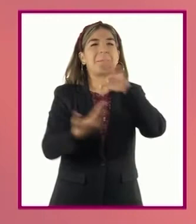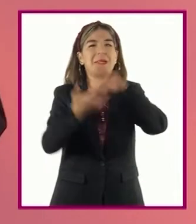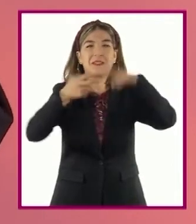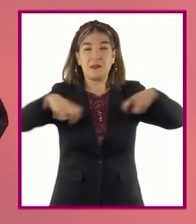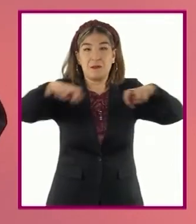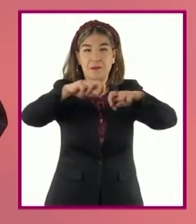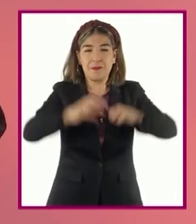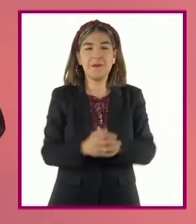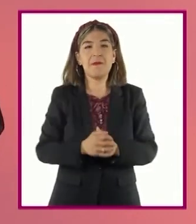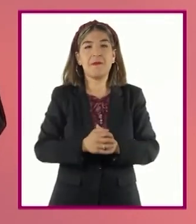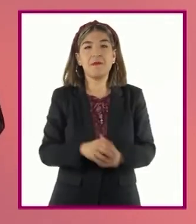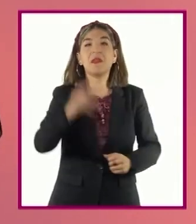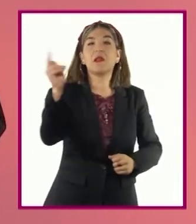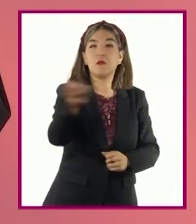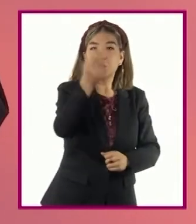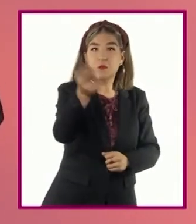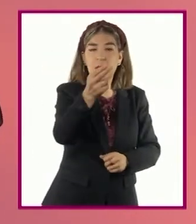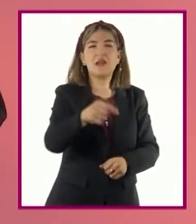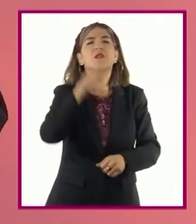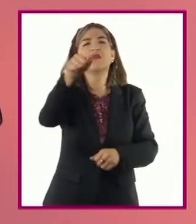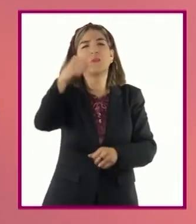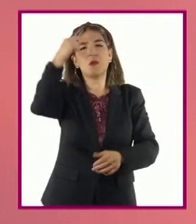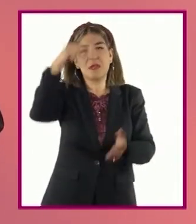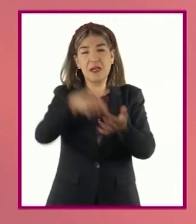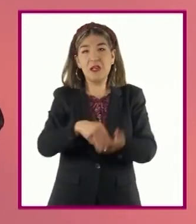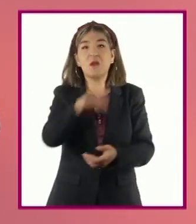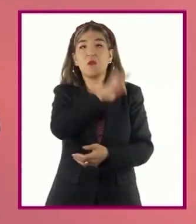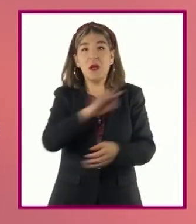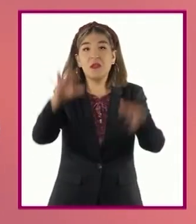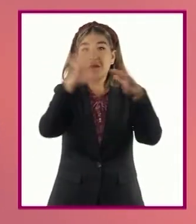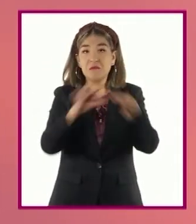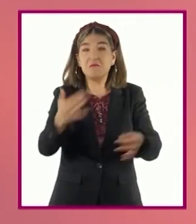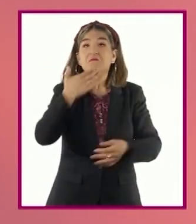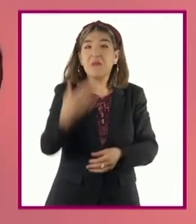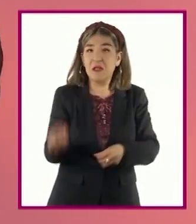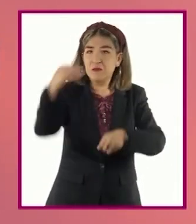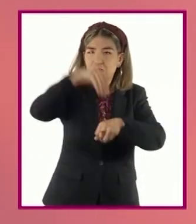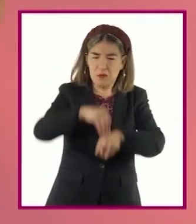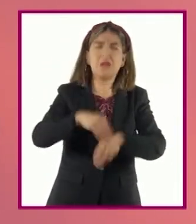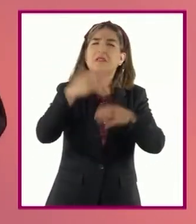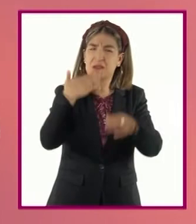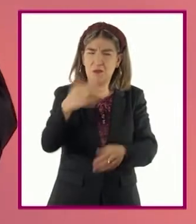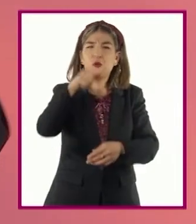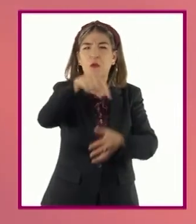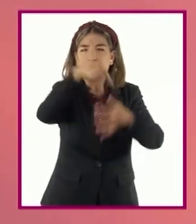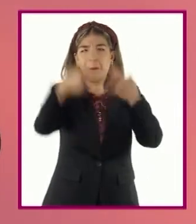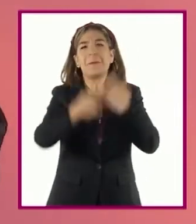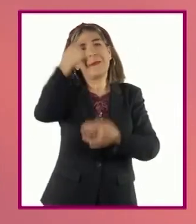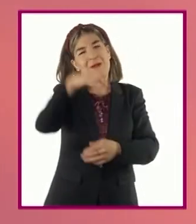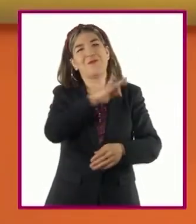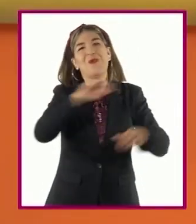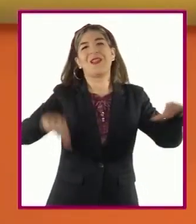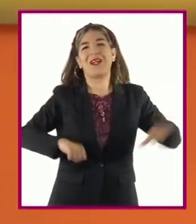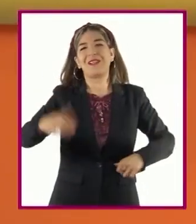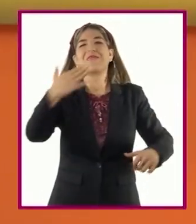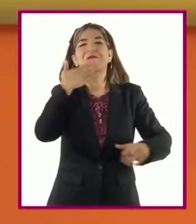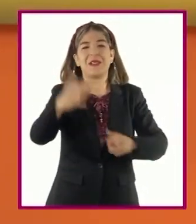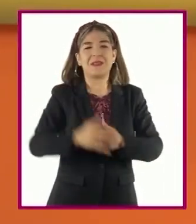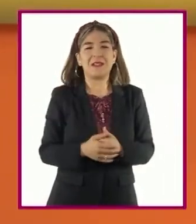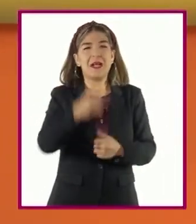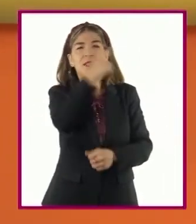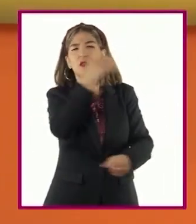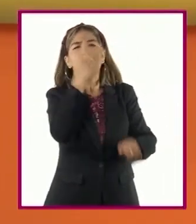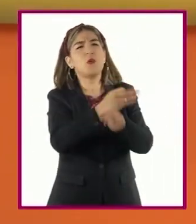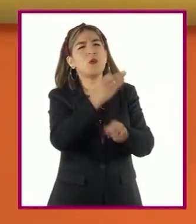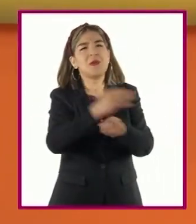ustedes, alumnas y alumnos, si creen conveniente agregar otras, háganlo para que la actividad tenga éxito. En la cápsula